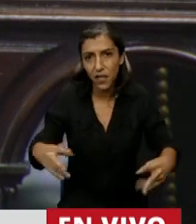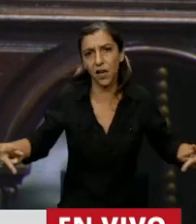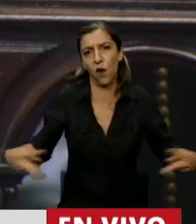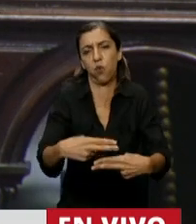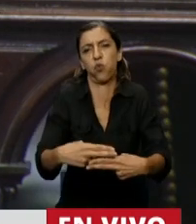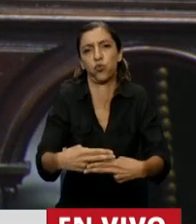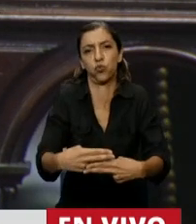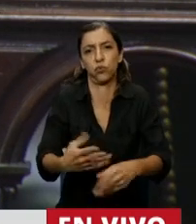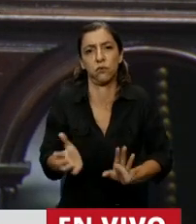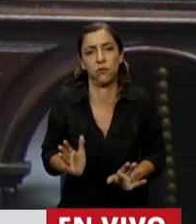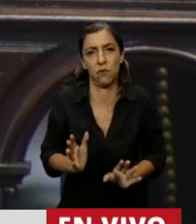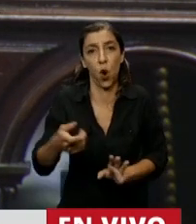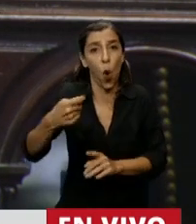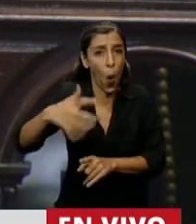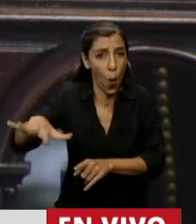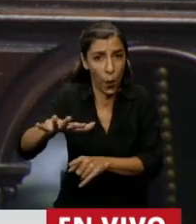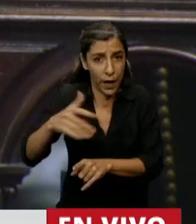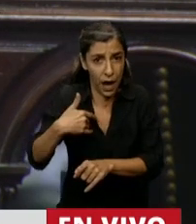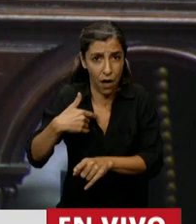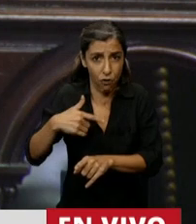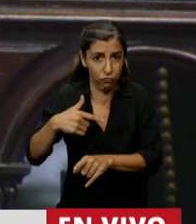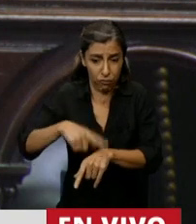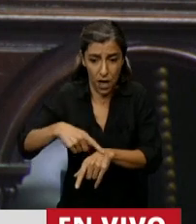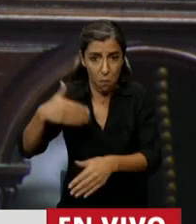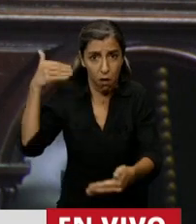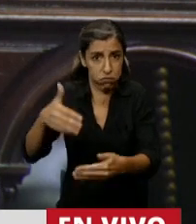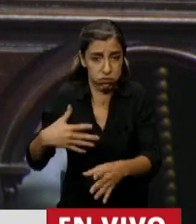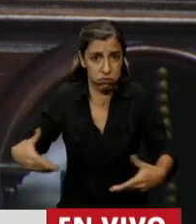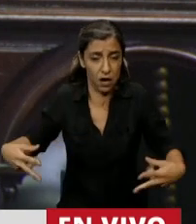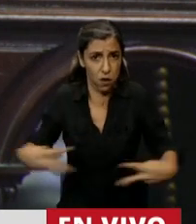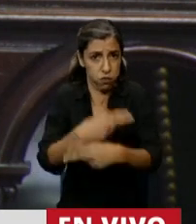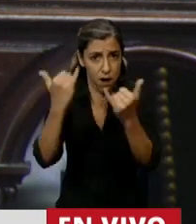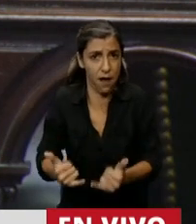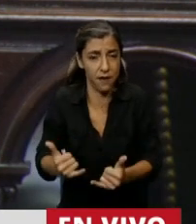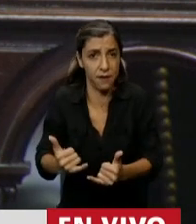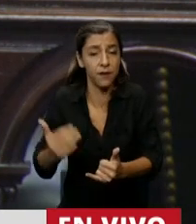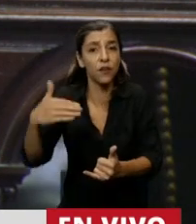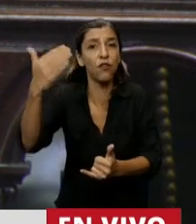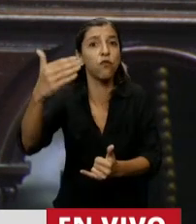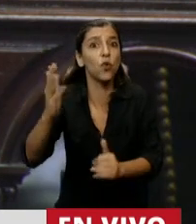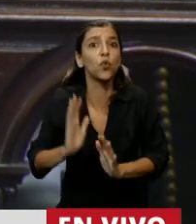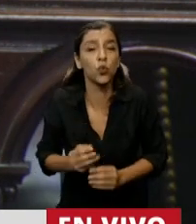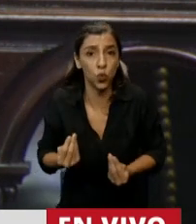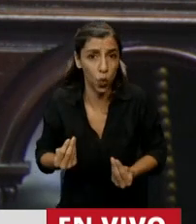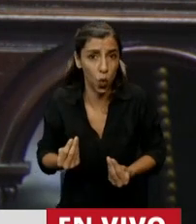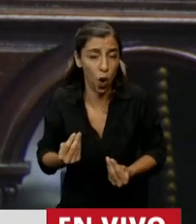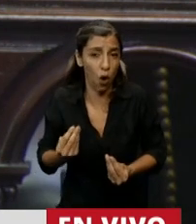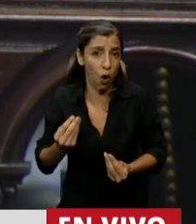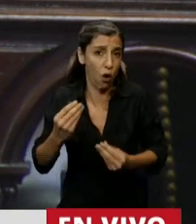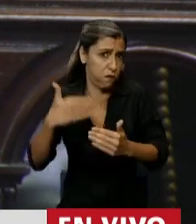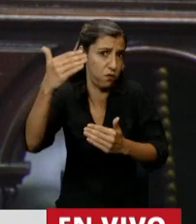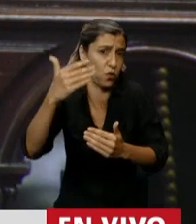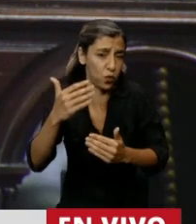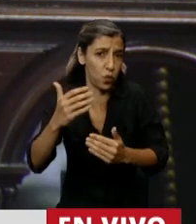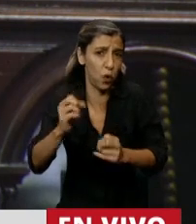los jubilados, ahora cortoplacistamente, pero resulta que nos perjudica en el mediano y